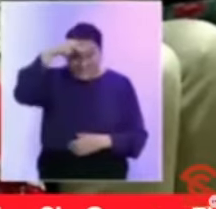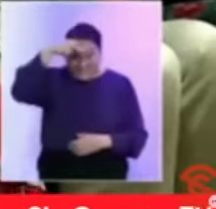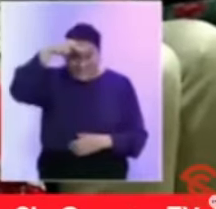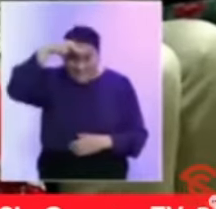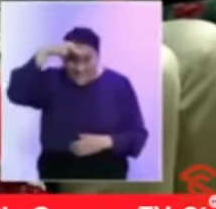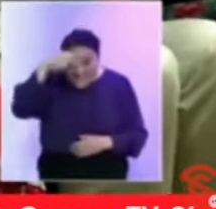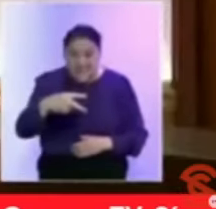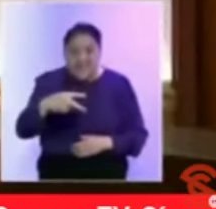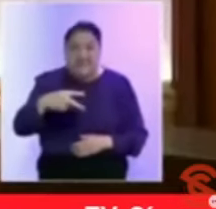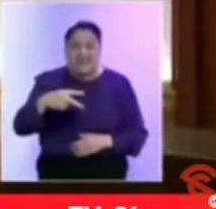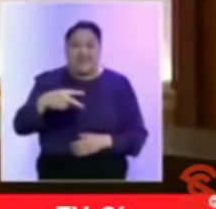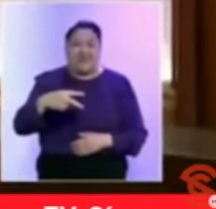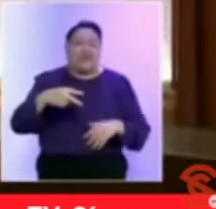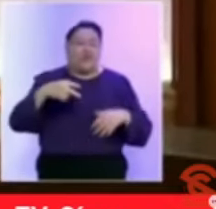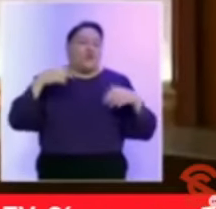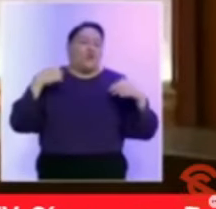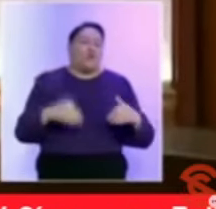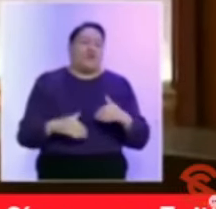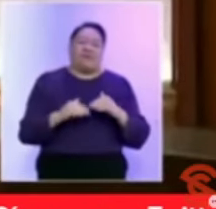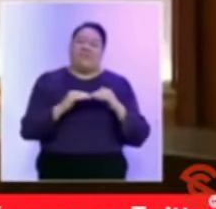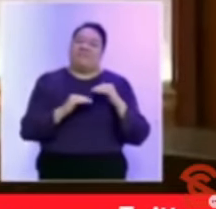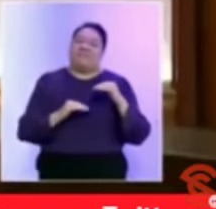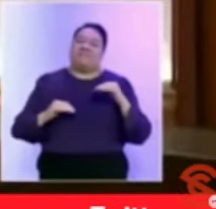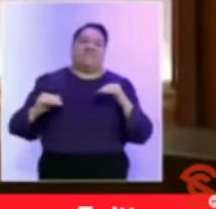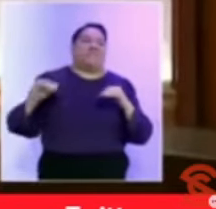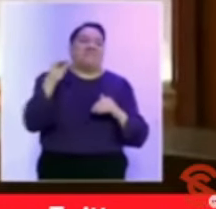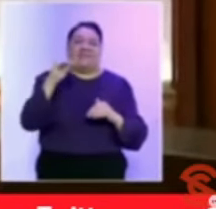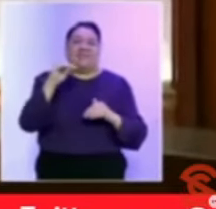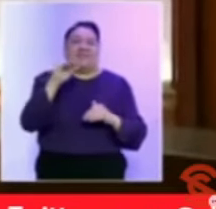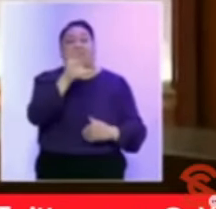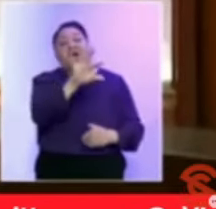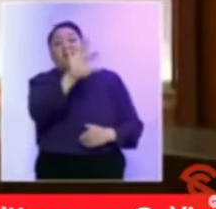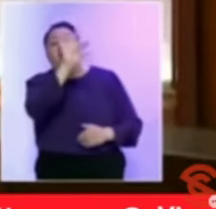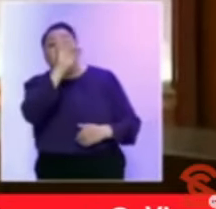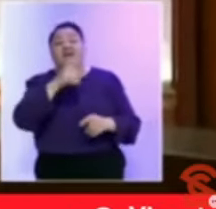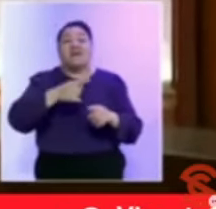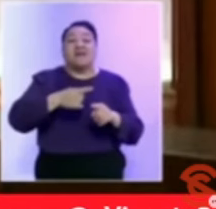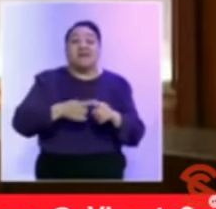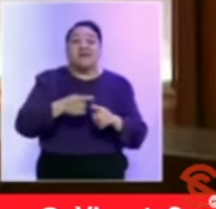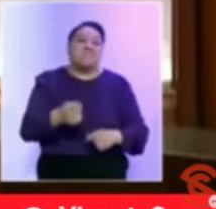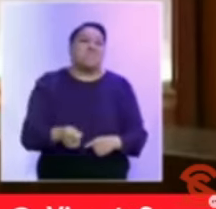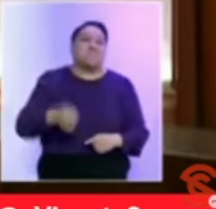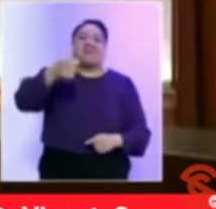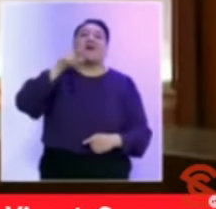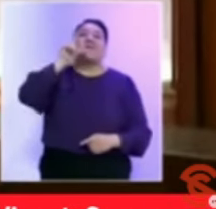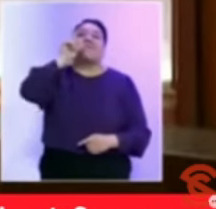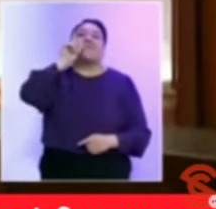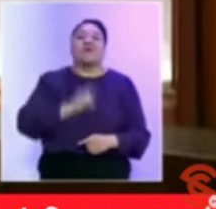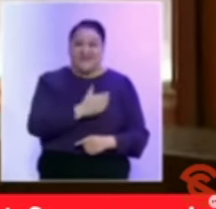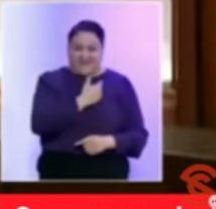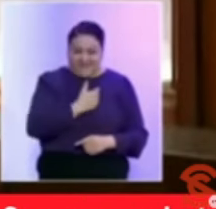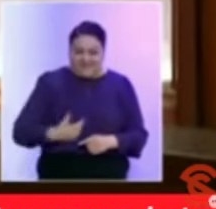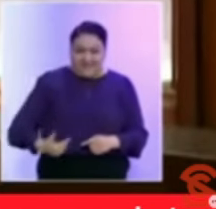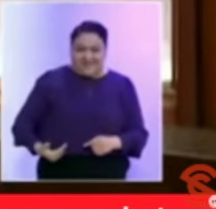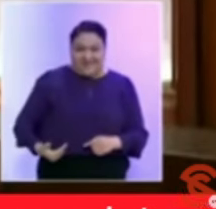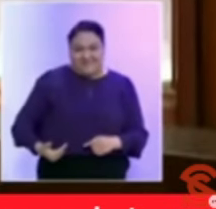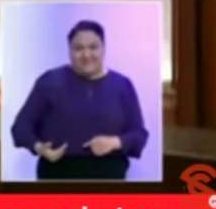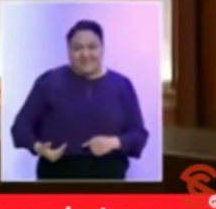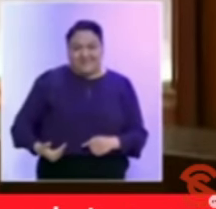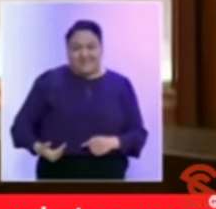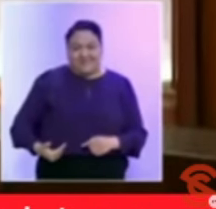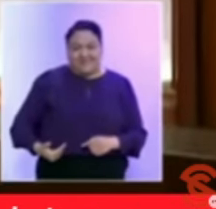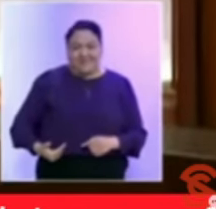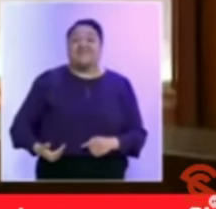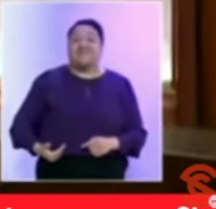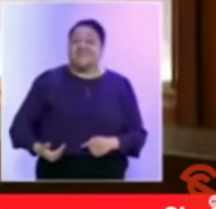México avanzó y eligió a su primera presidenta para llegar